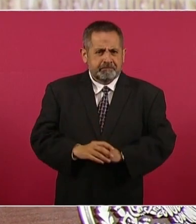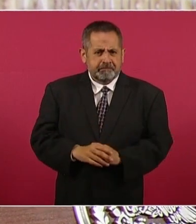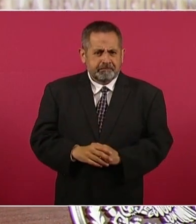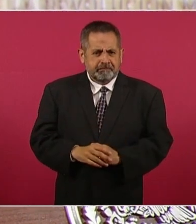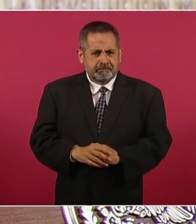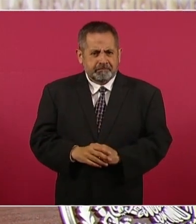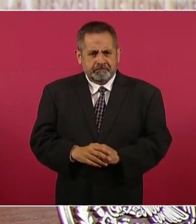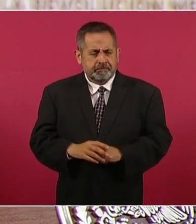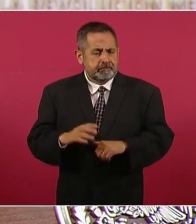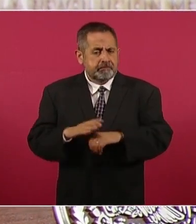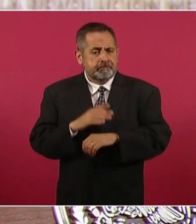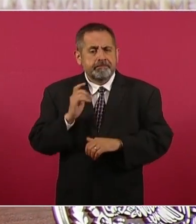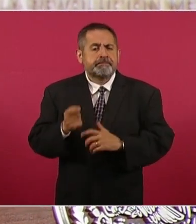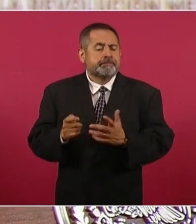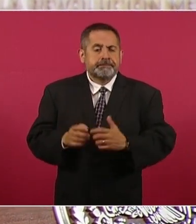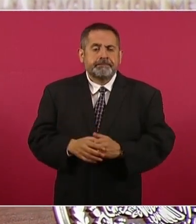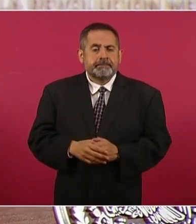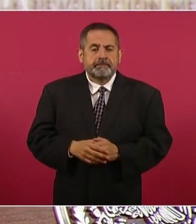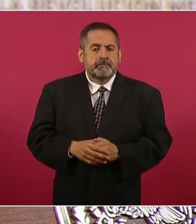Porque